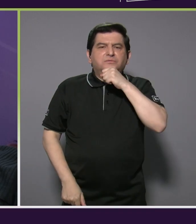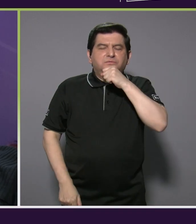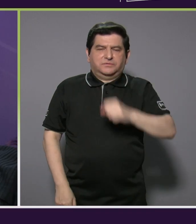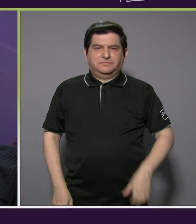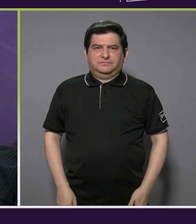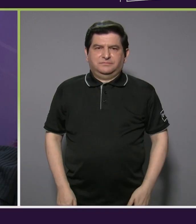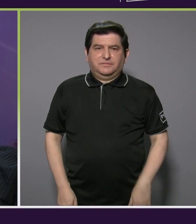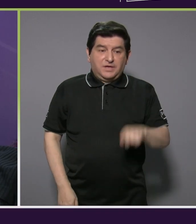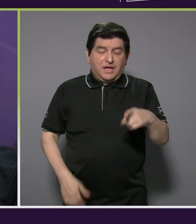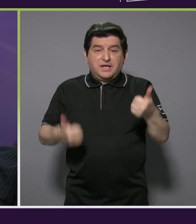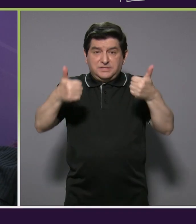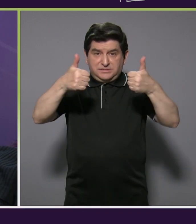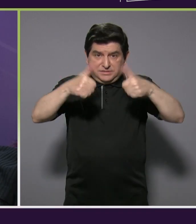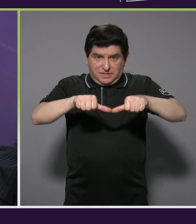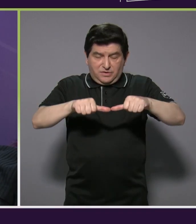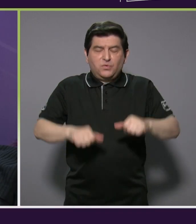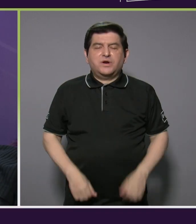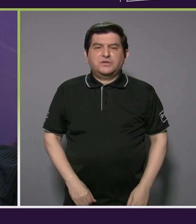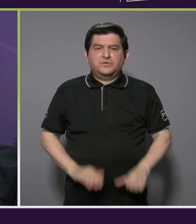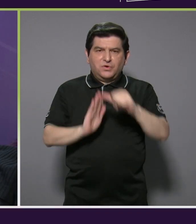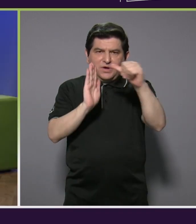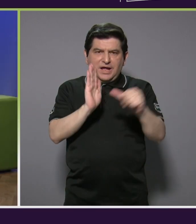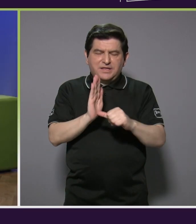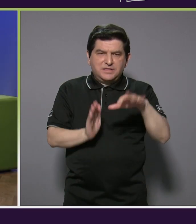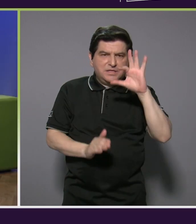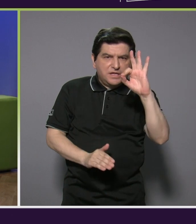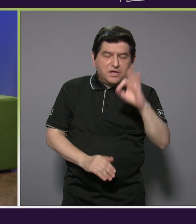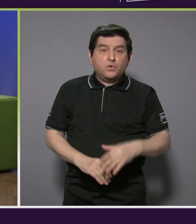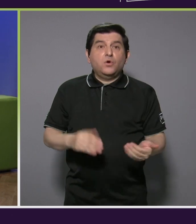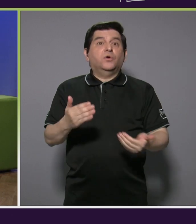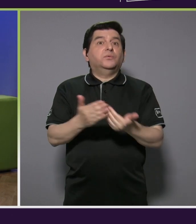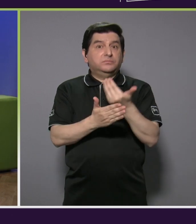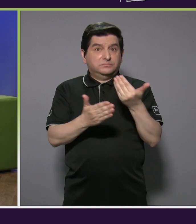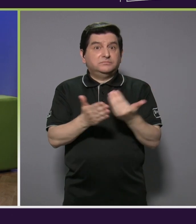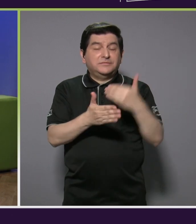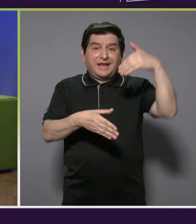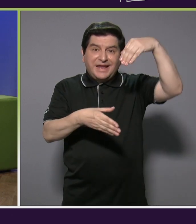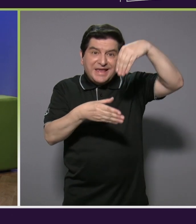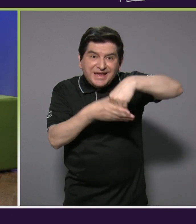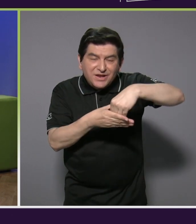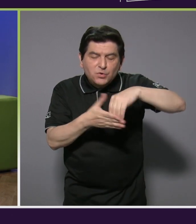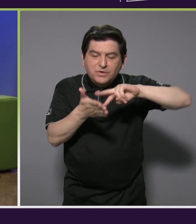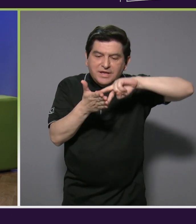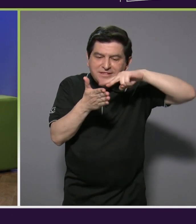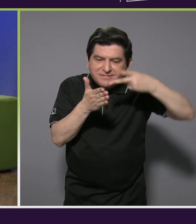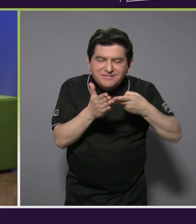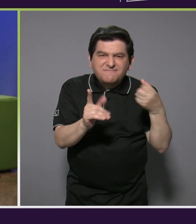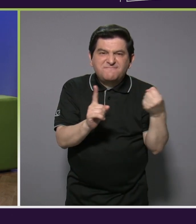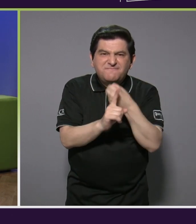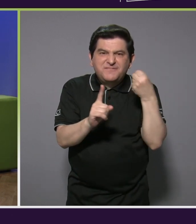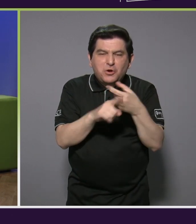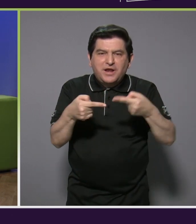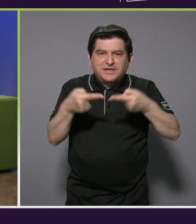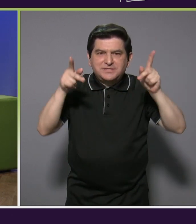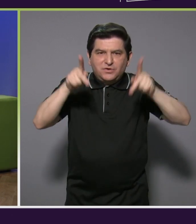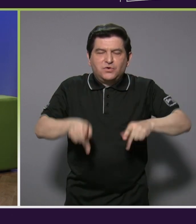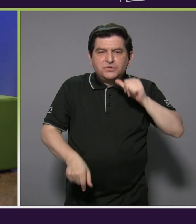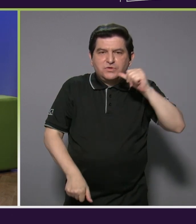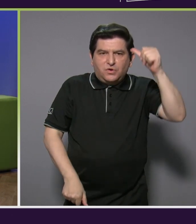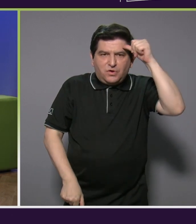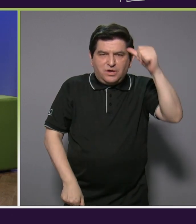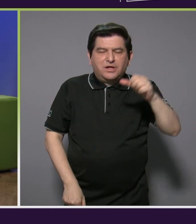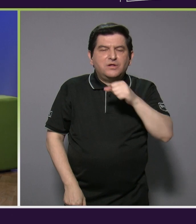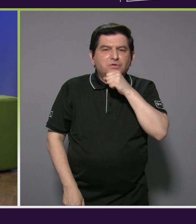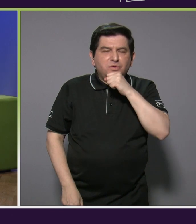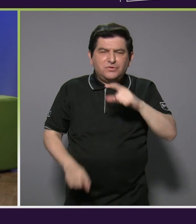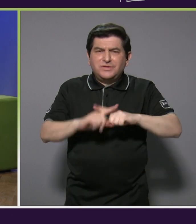Y esta convención en el artículo 9 trae como novedad que incluye dentro de la definición de violencia contra persona adulta mayor una